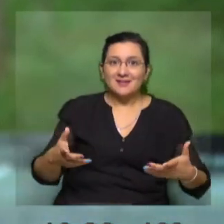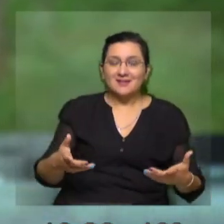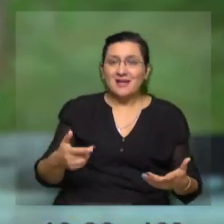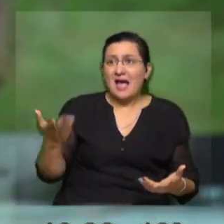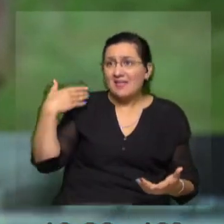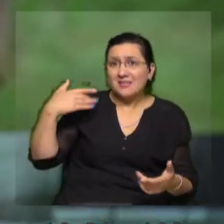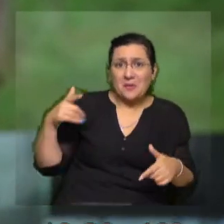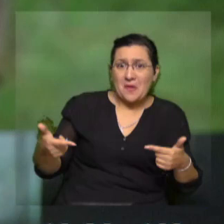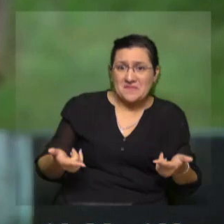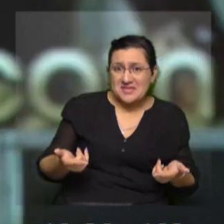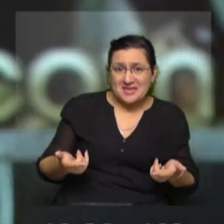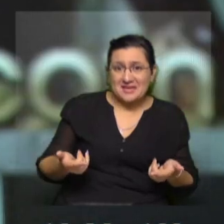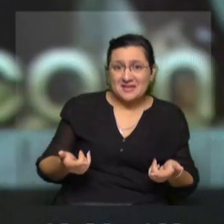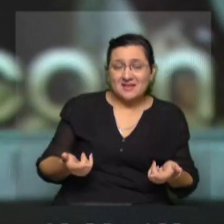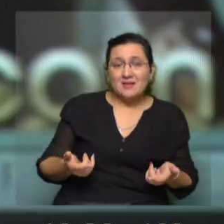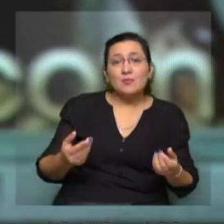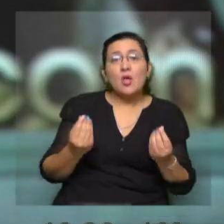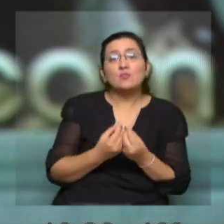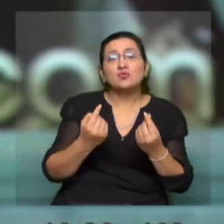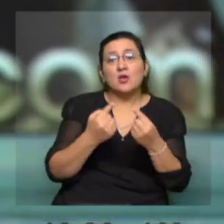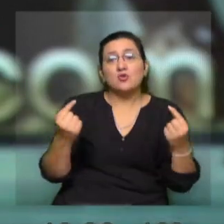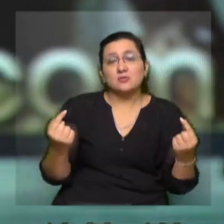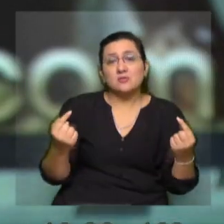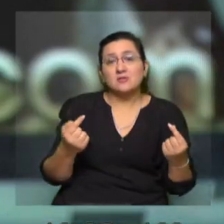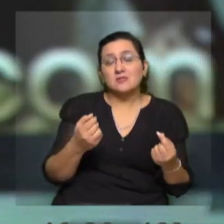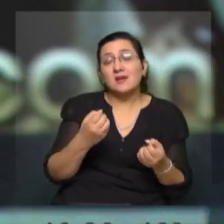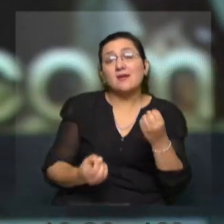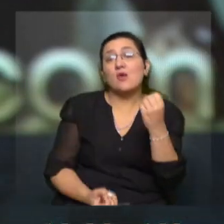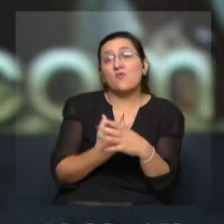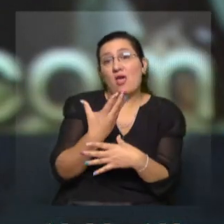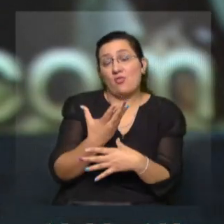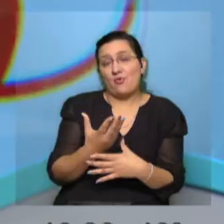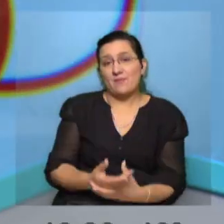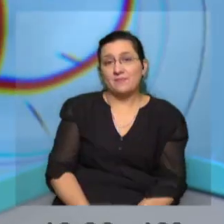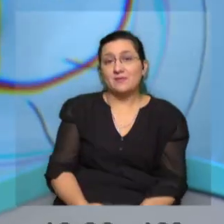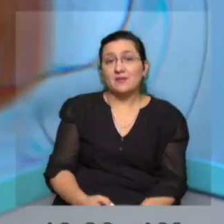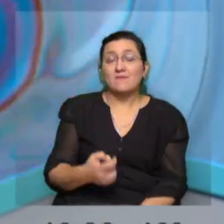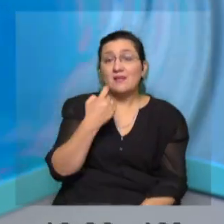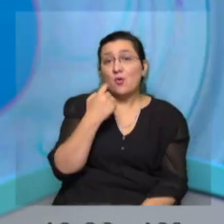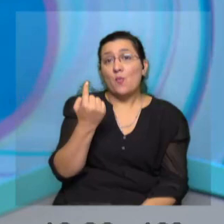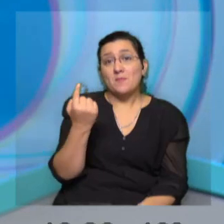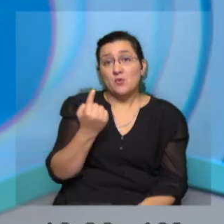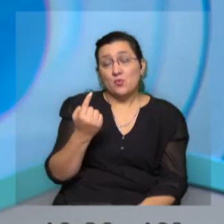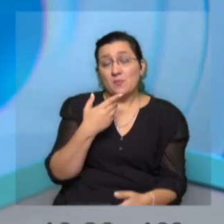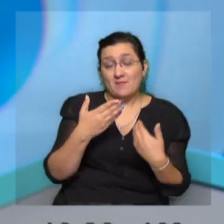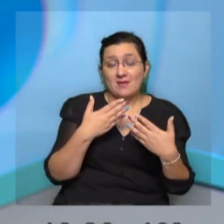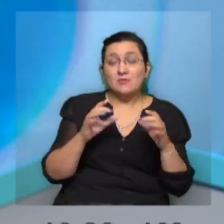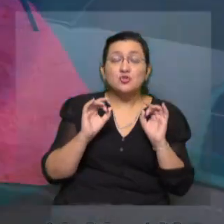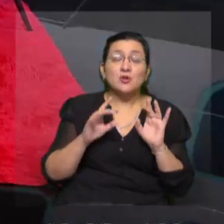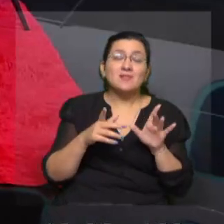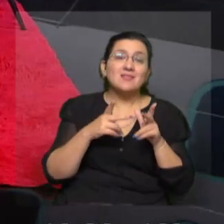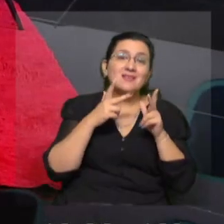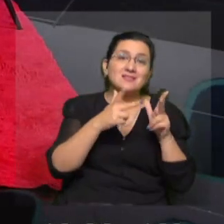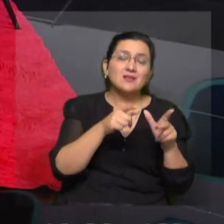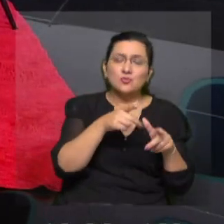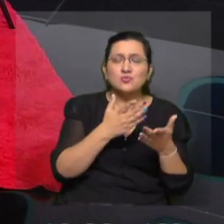Pero no, hay muchas cosas que se han renovado, sí. Nos queda un minuto de conversación. Solamente decir que vos